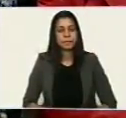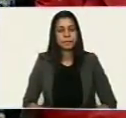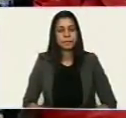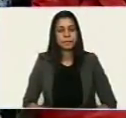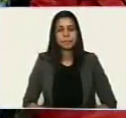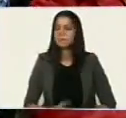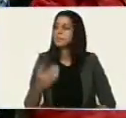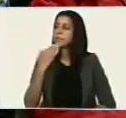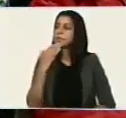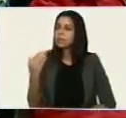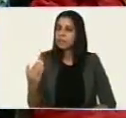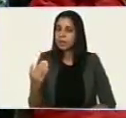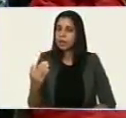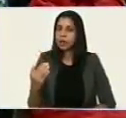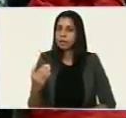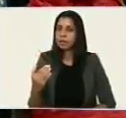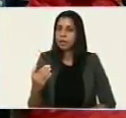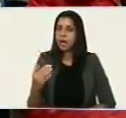Gracias, compañero.